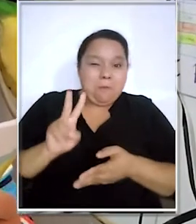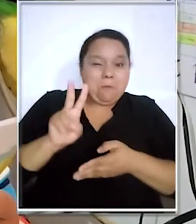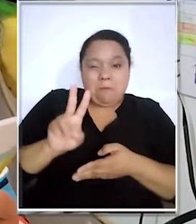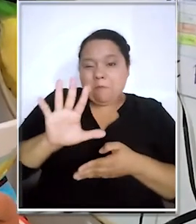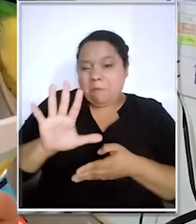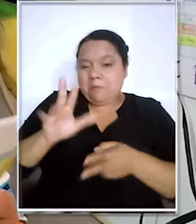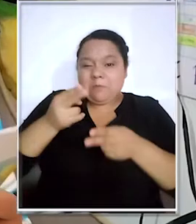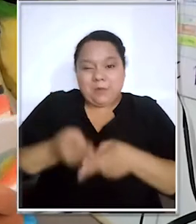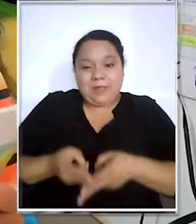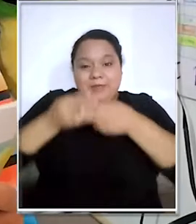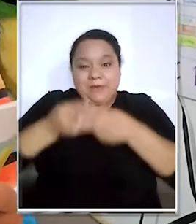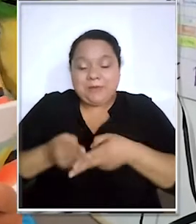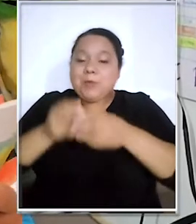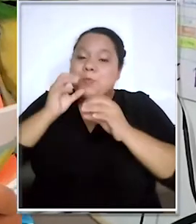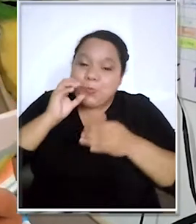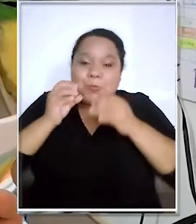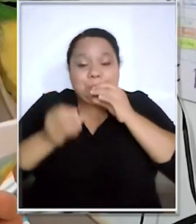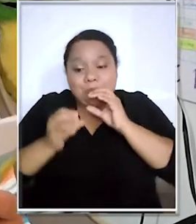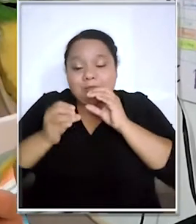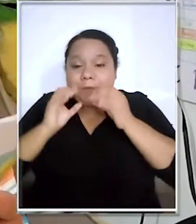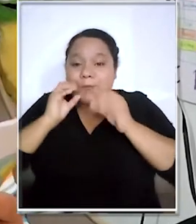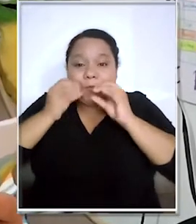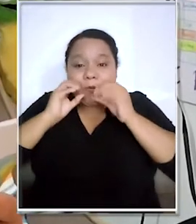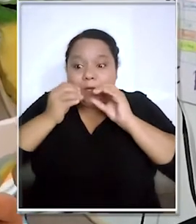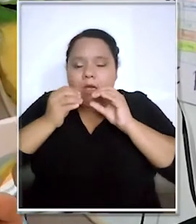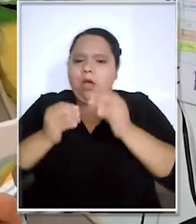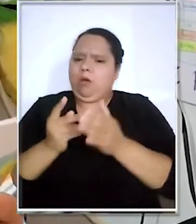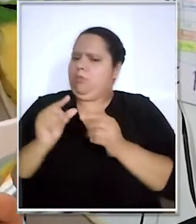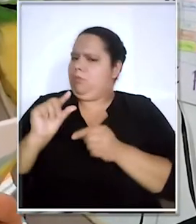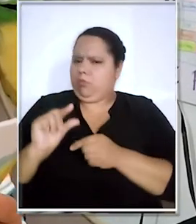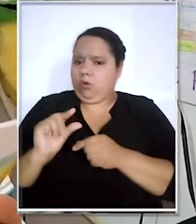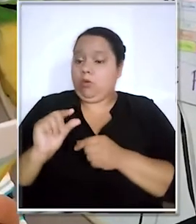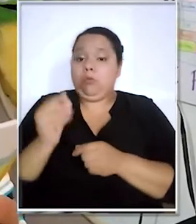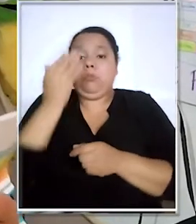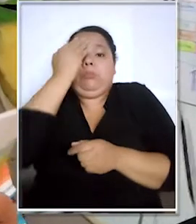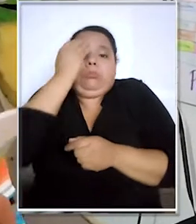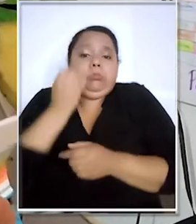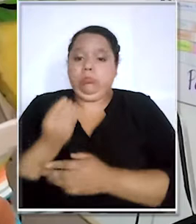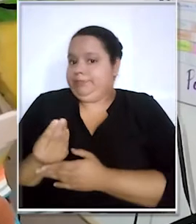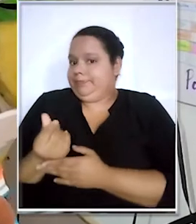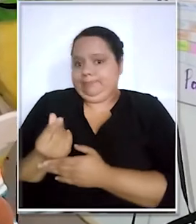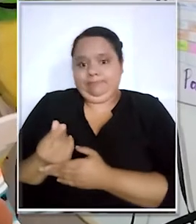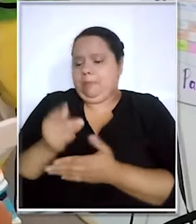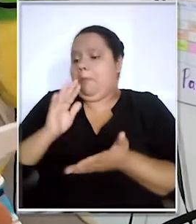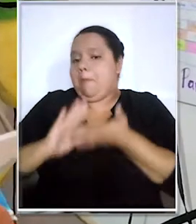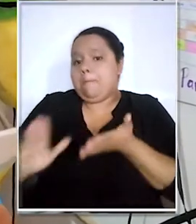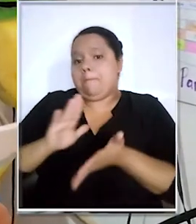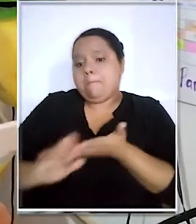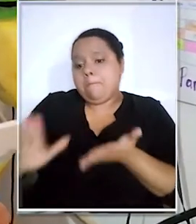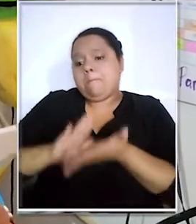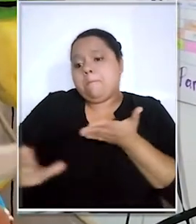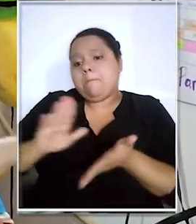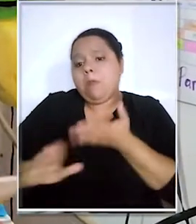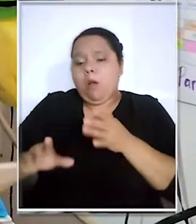que equivalen a 25 libras. La producción es poca, porque no hay dinero para comprar químicos para la